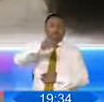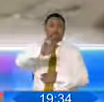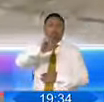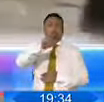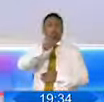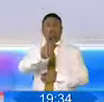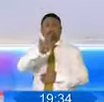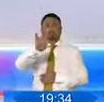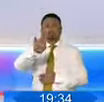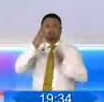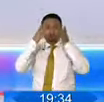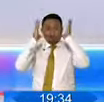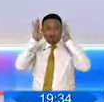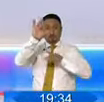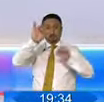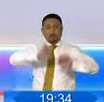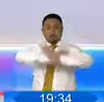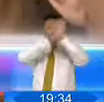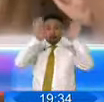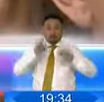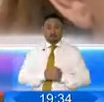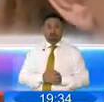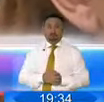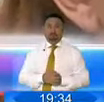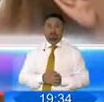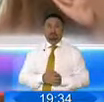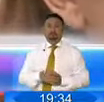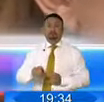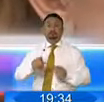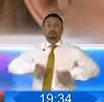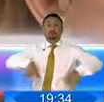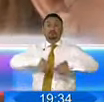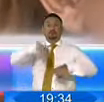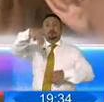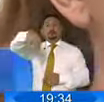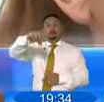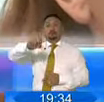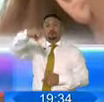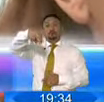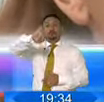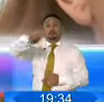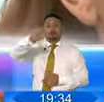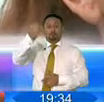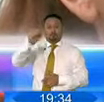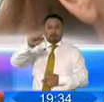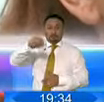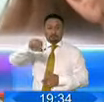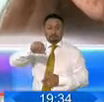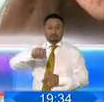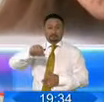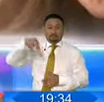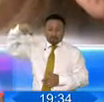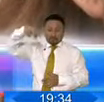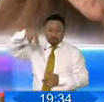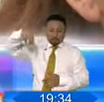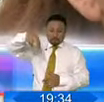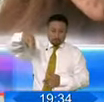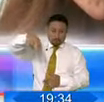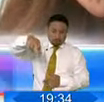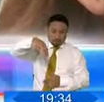de diciembre, a las 8 de la mañana. En el sector de Monjas, bajaron la urbanización El Madrigal del